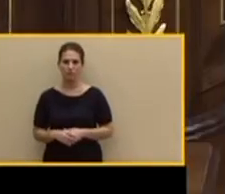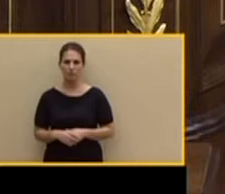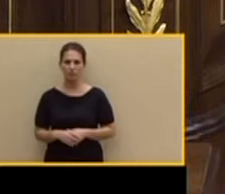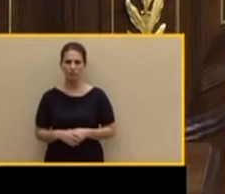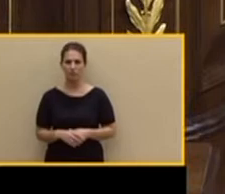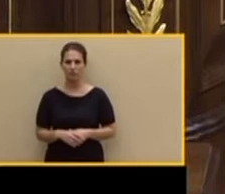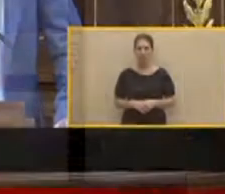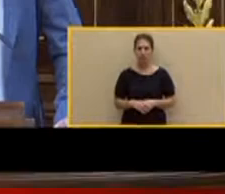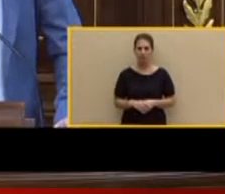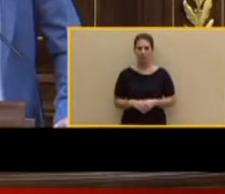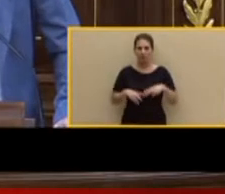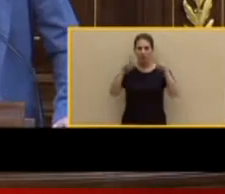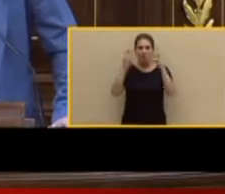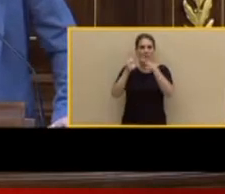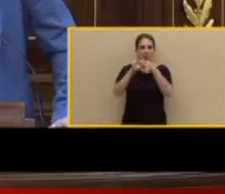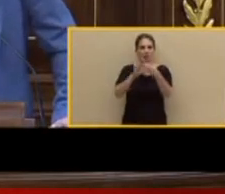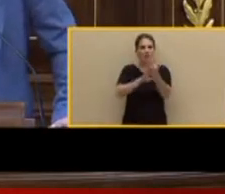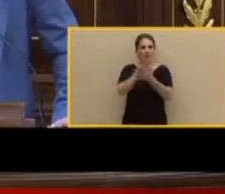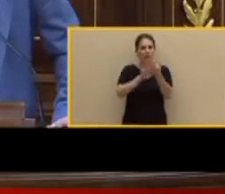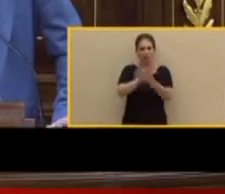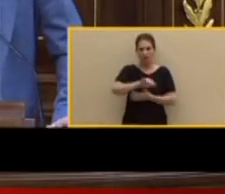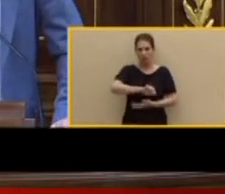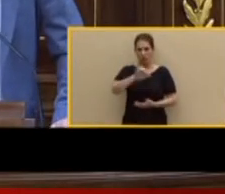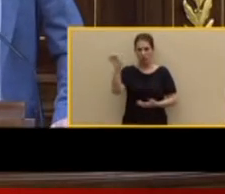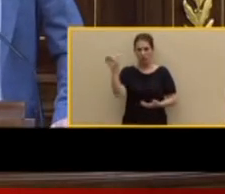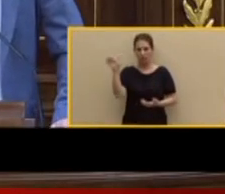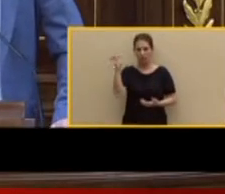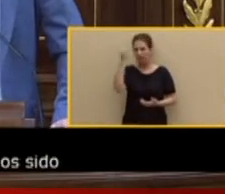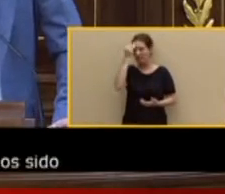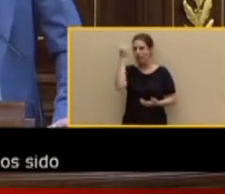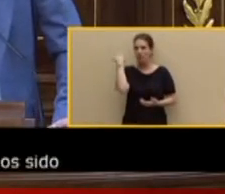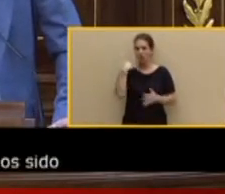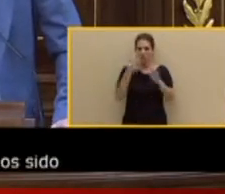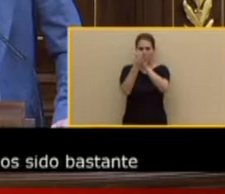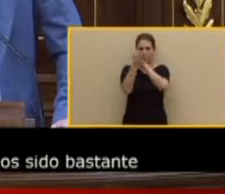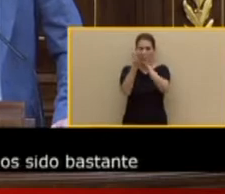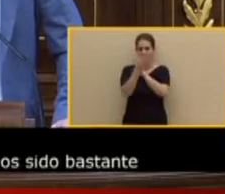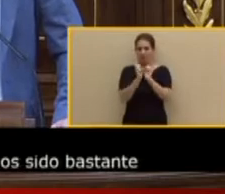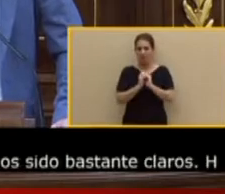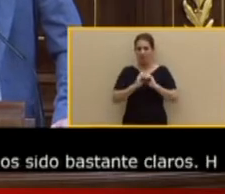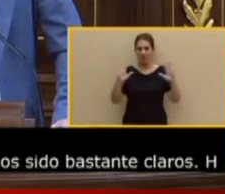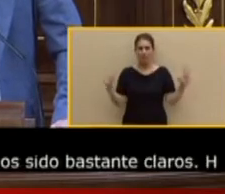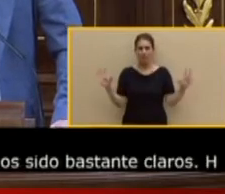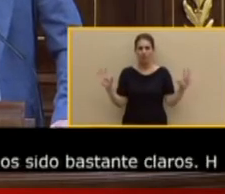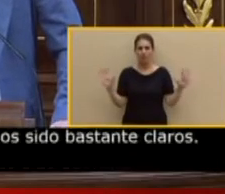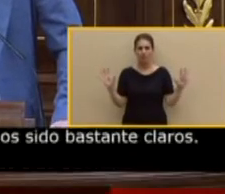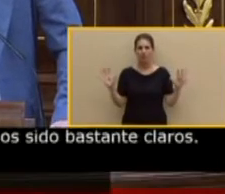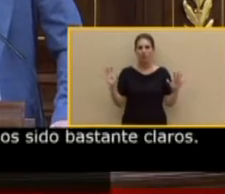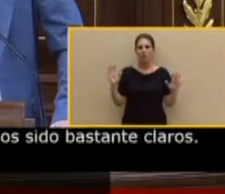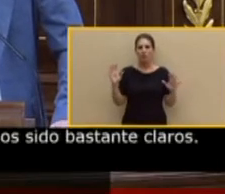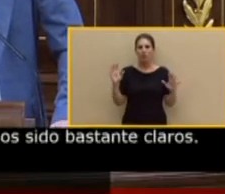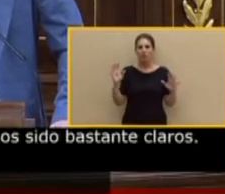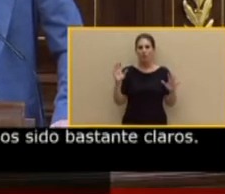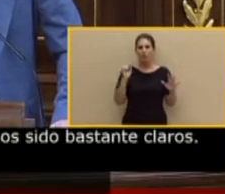que las dos anteriores no van a prosperar y la primera de ellas ya en la década de los 80